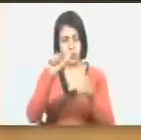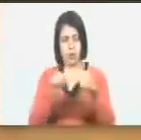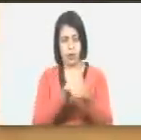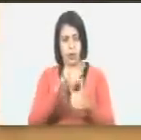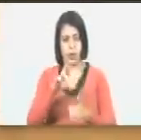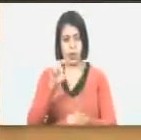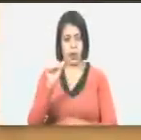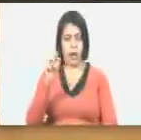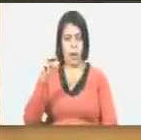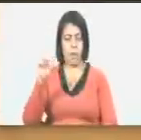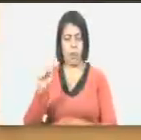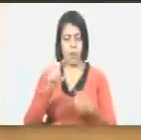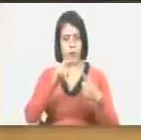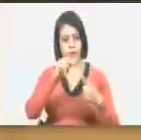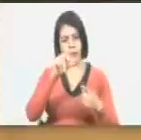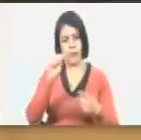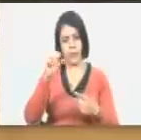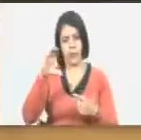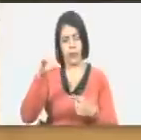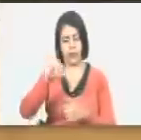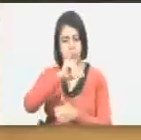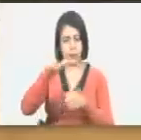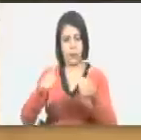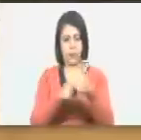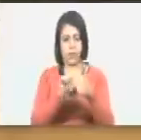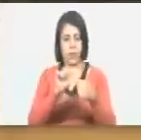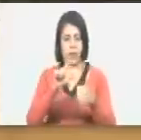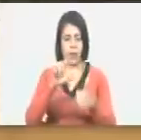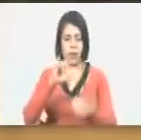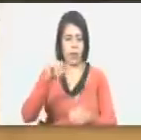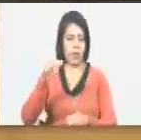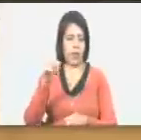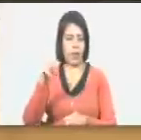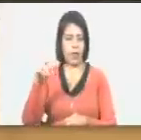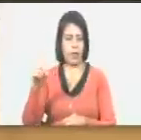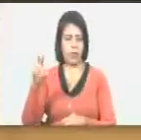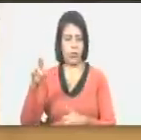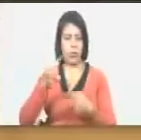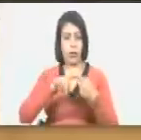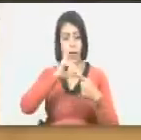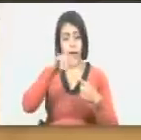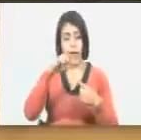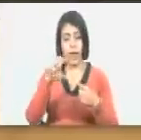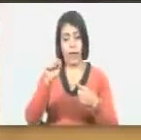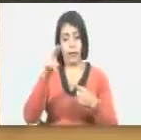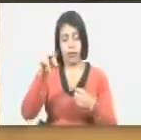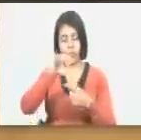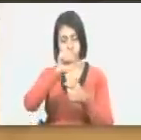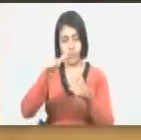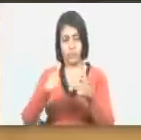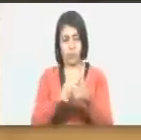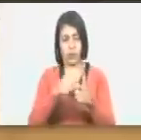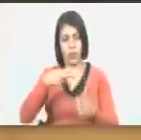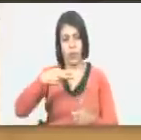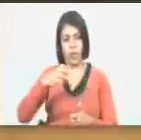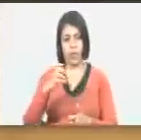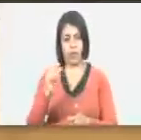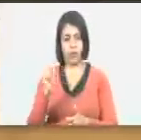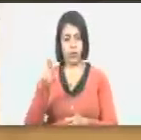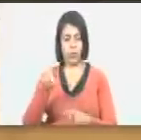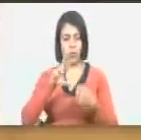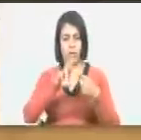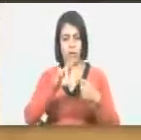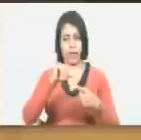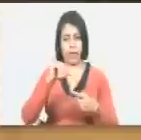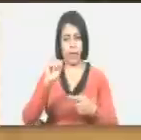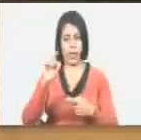Lobo. Nancy Pérez, suplente Alejandro Natera. Jesús Faría Tortosa, suplente Héctor Zambrano.